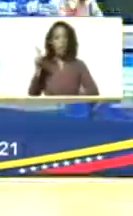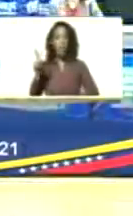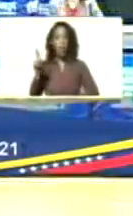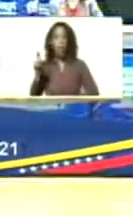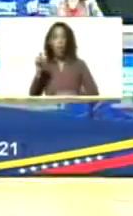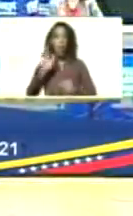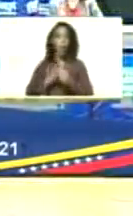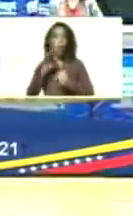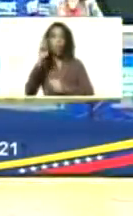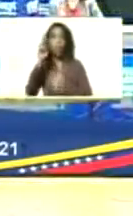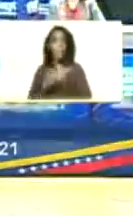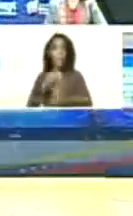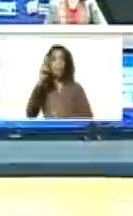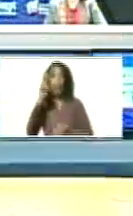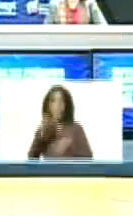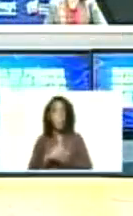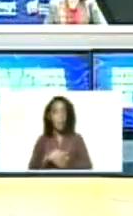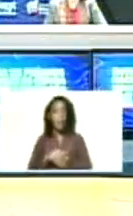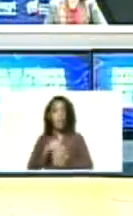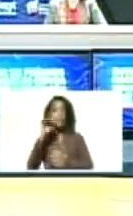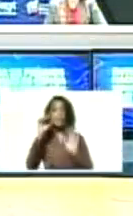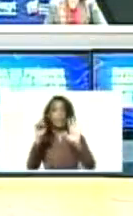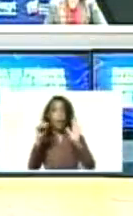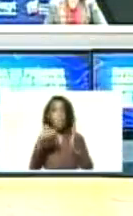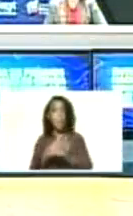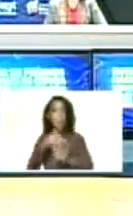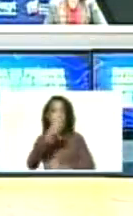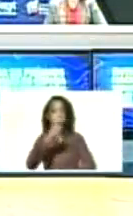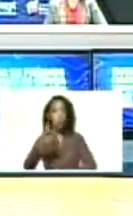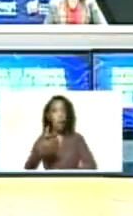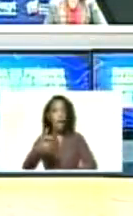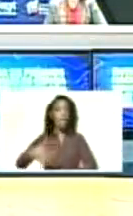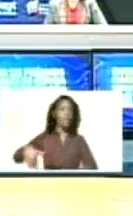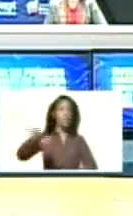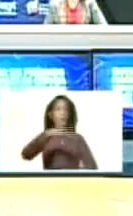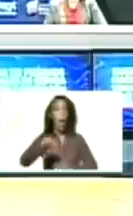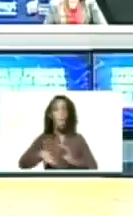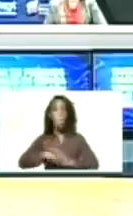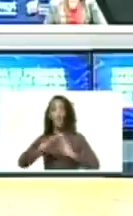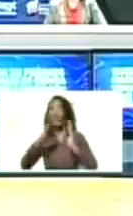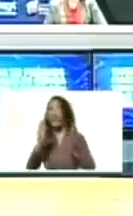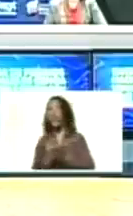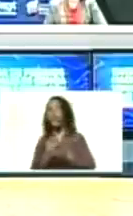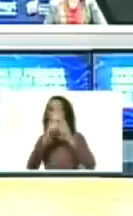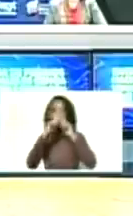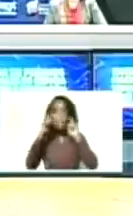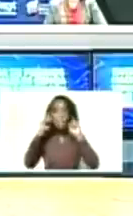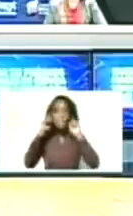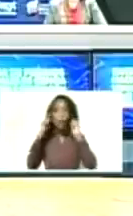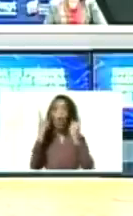2.000, 3.000, 5.000, 6.000 personas, y todo el mundo sin tapabocas.